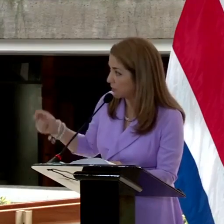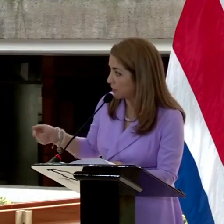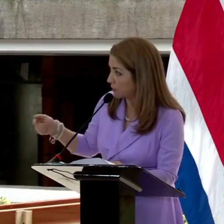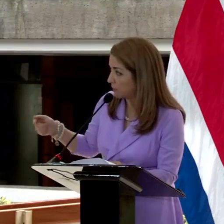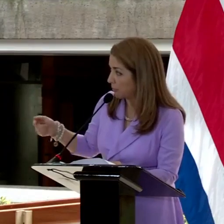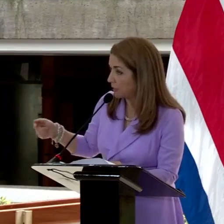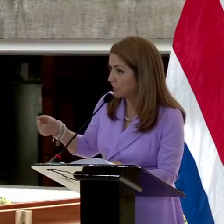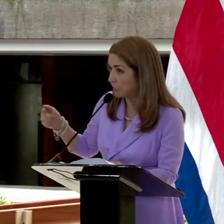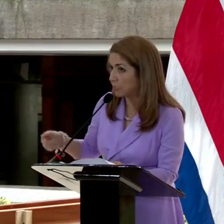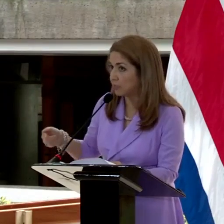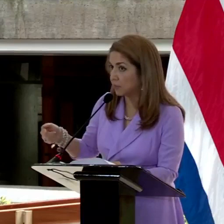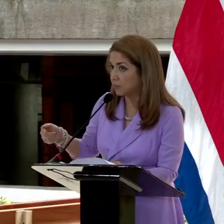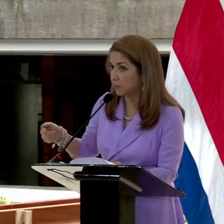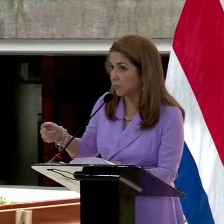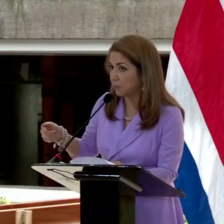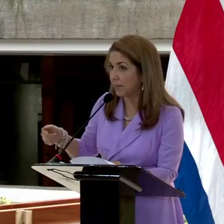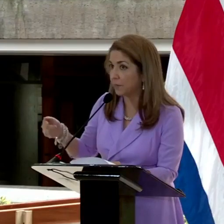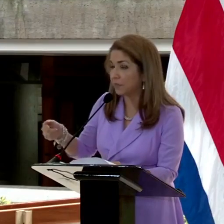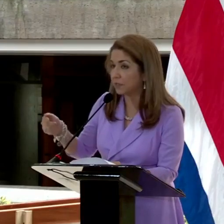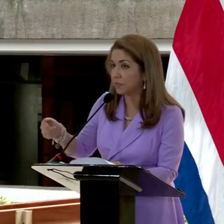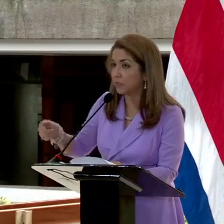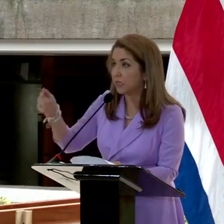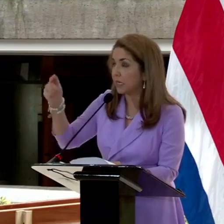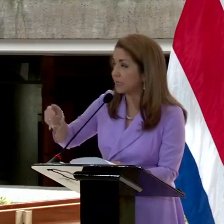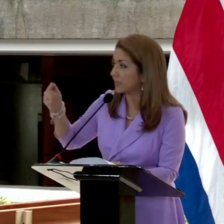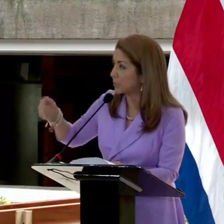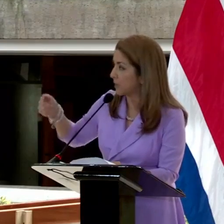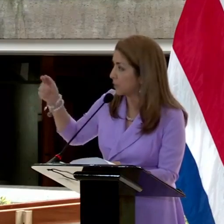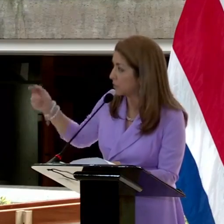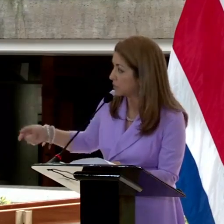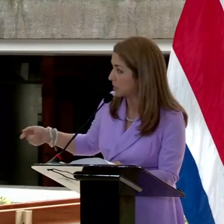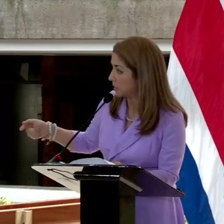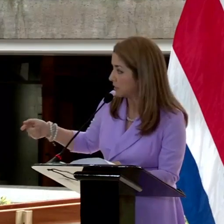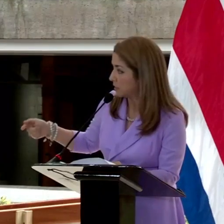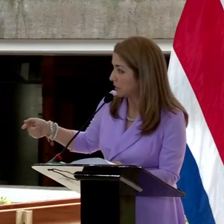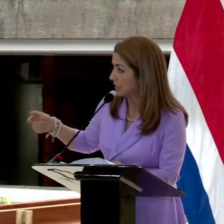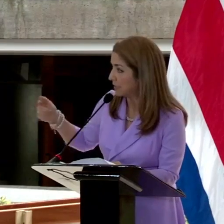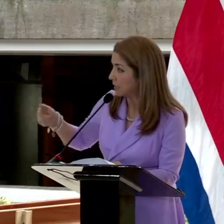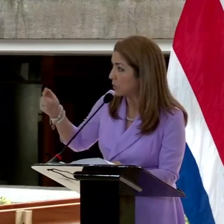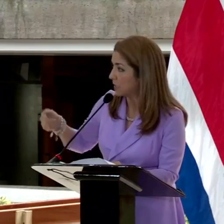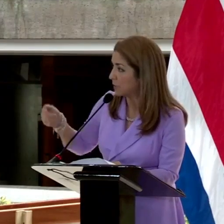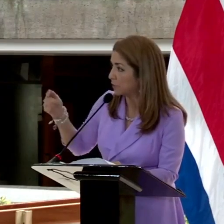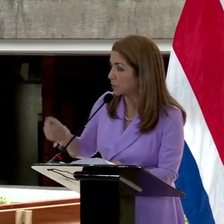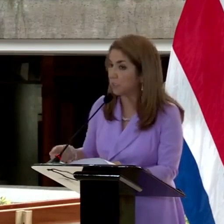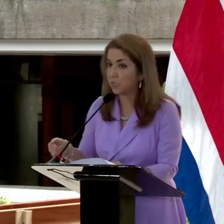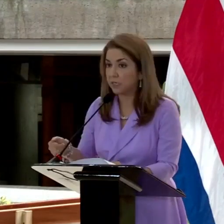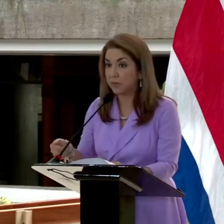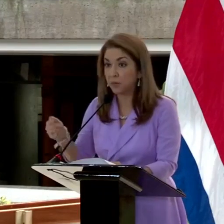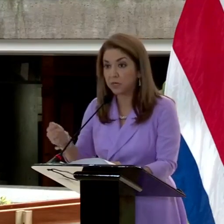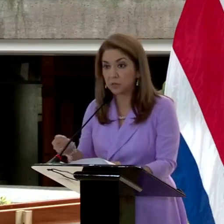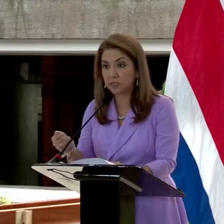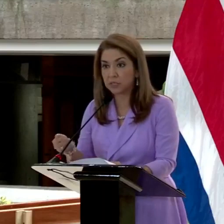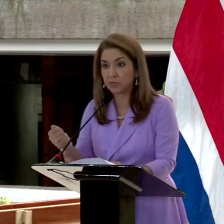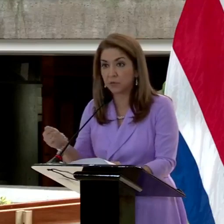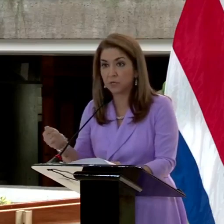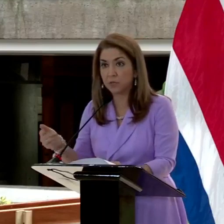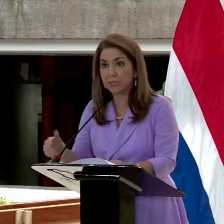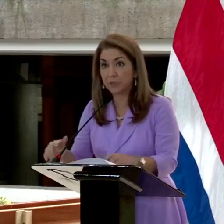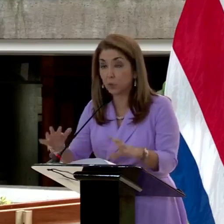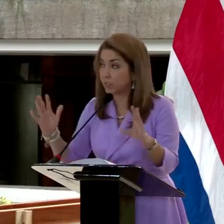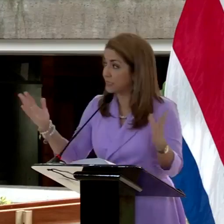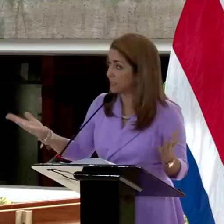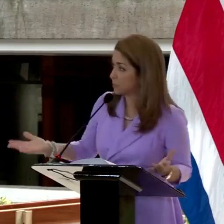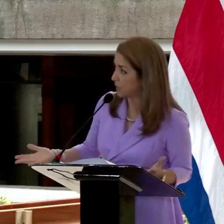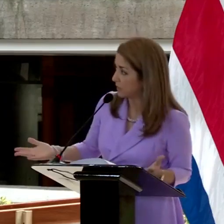sector privado tiene para poder decir, esta es la espera prudencial que tiene cualquier patología. Y por eso es que